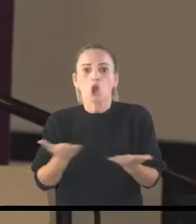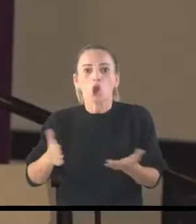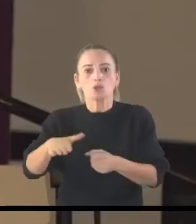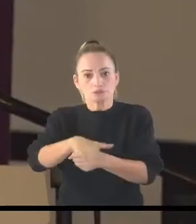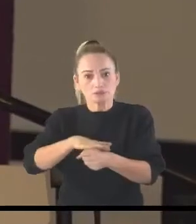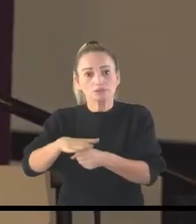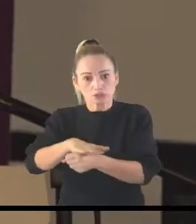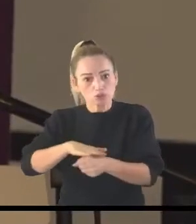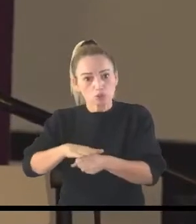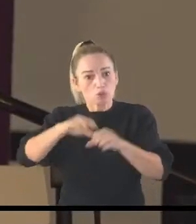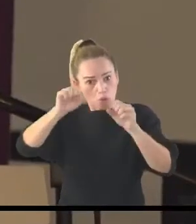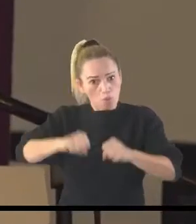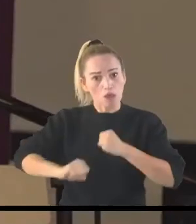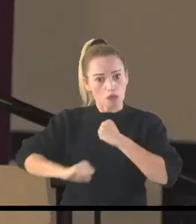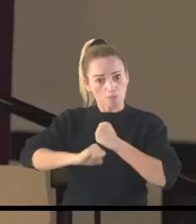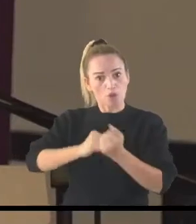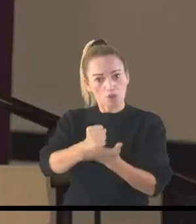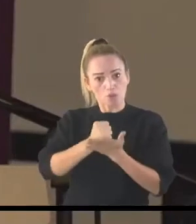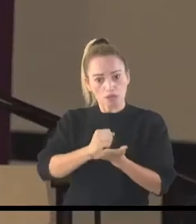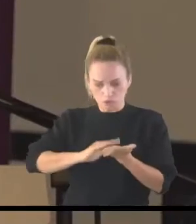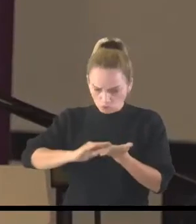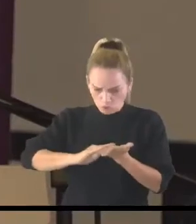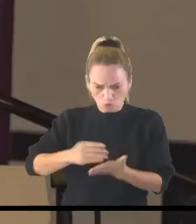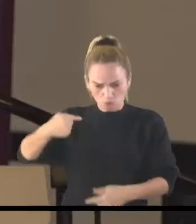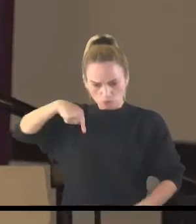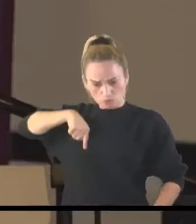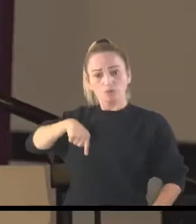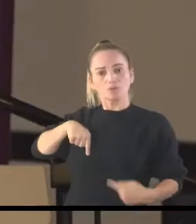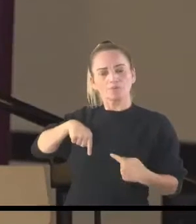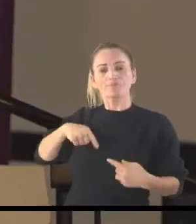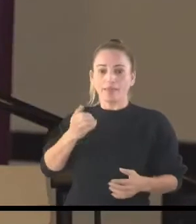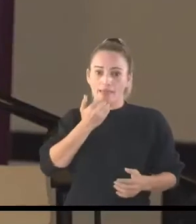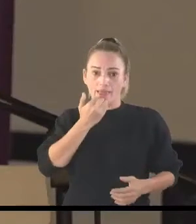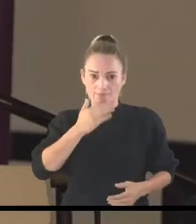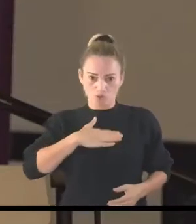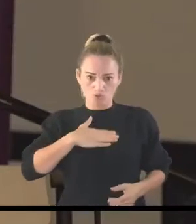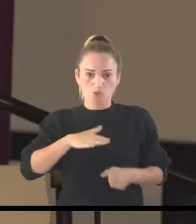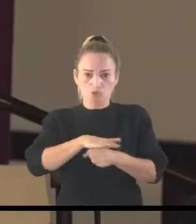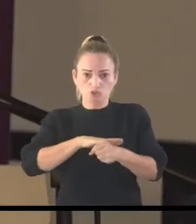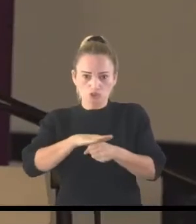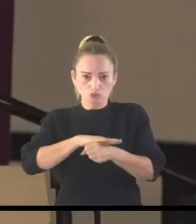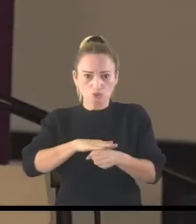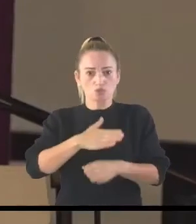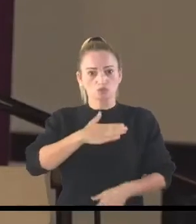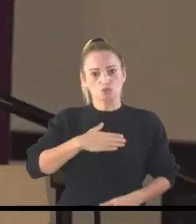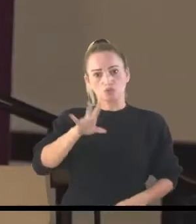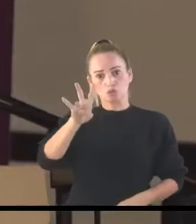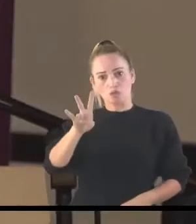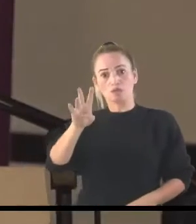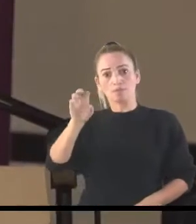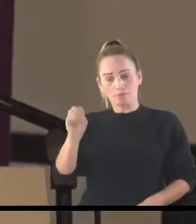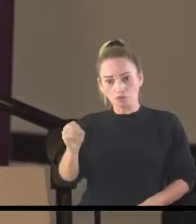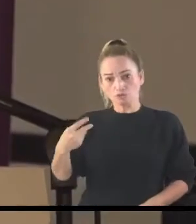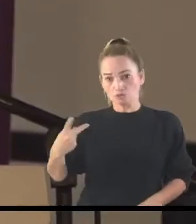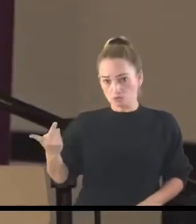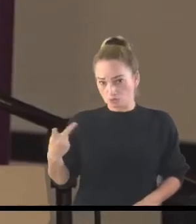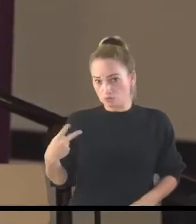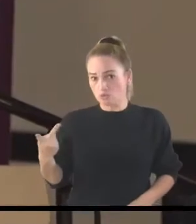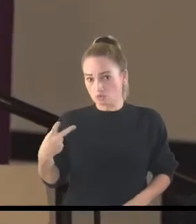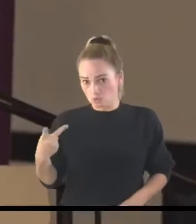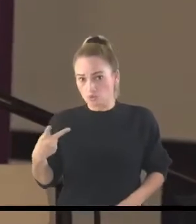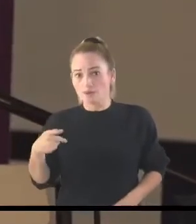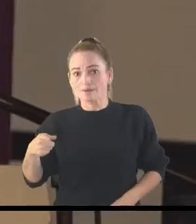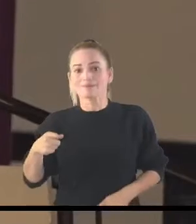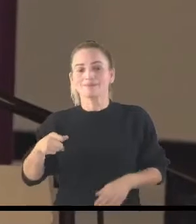cosas que nos pueden ayudar a sanar. En mi caso y en el caso de mi esposo, él es de